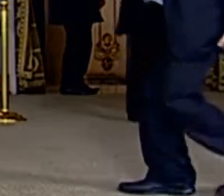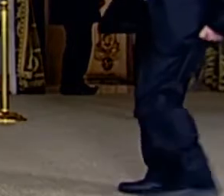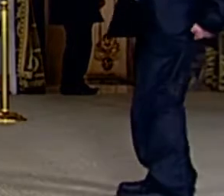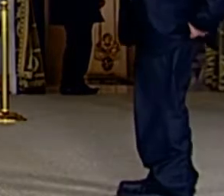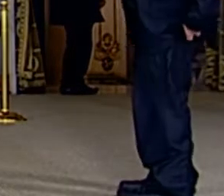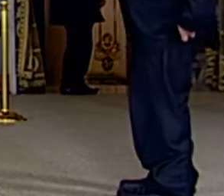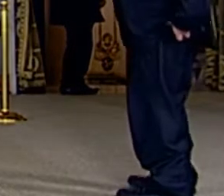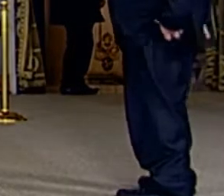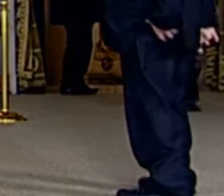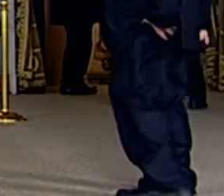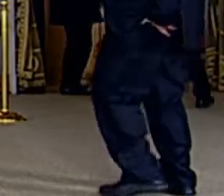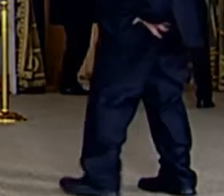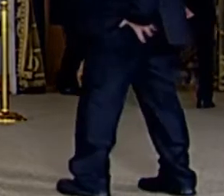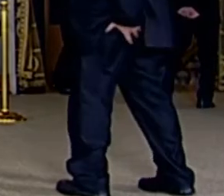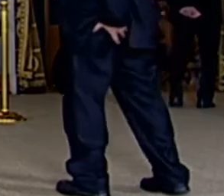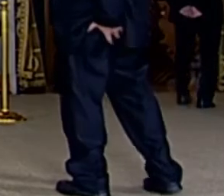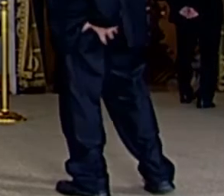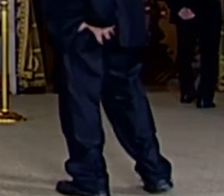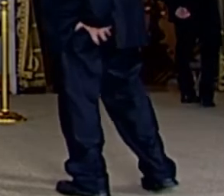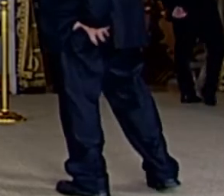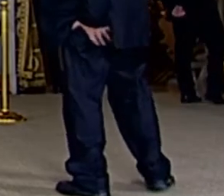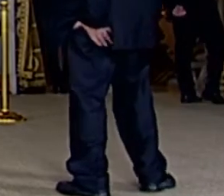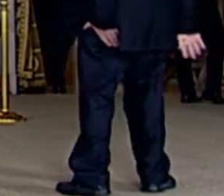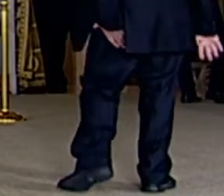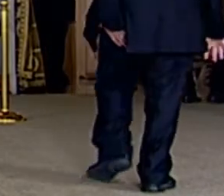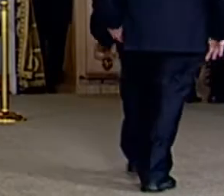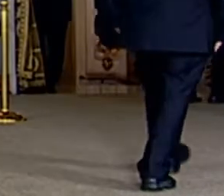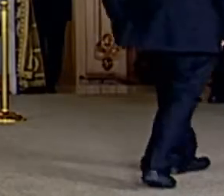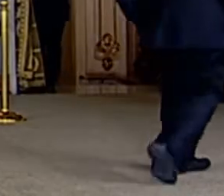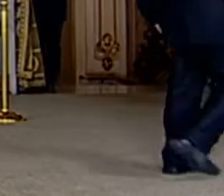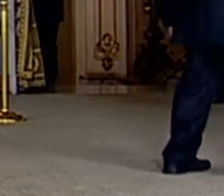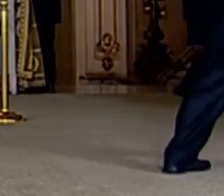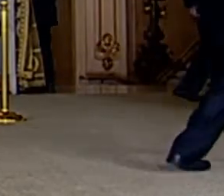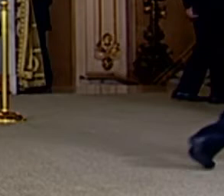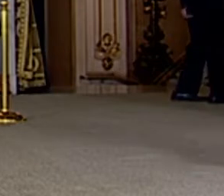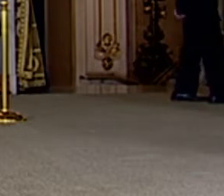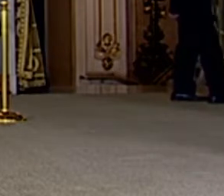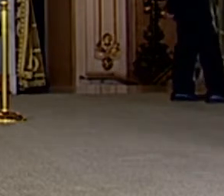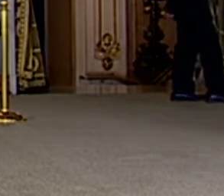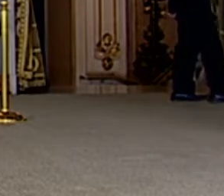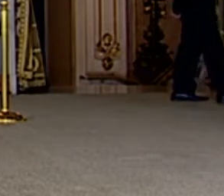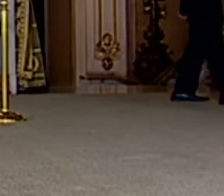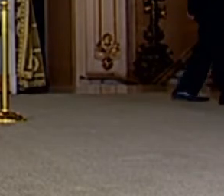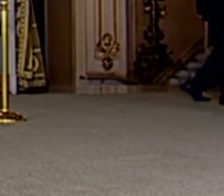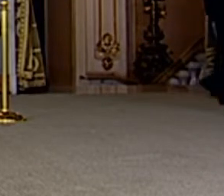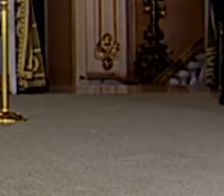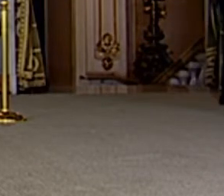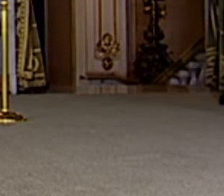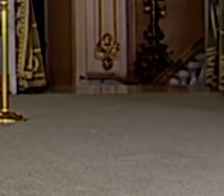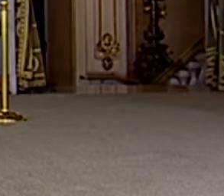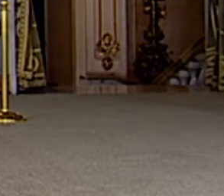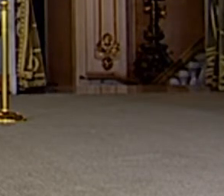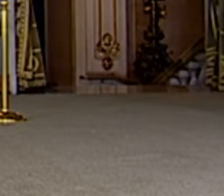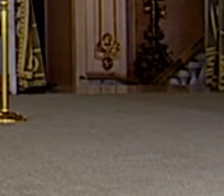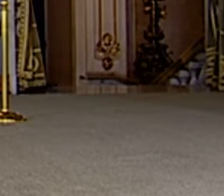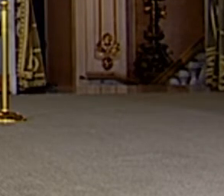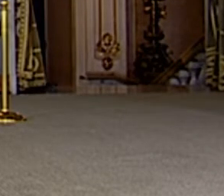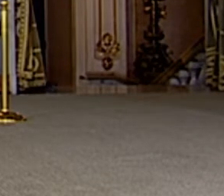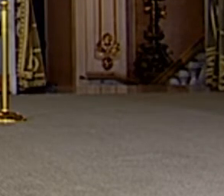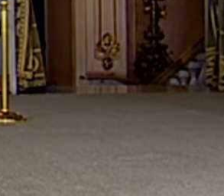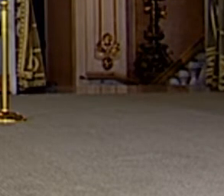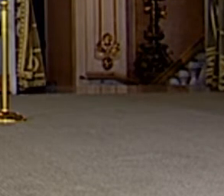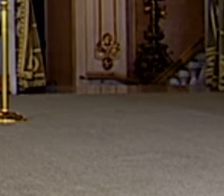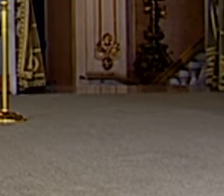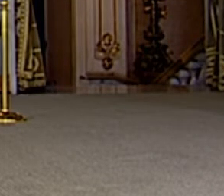Esto es algo que se toma del francés y que nos habla mucho del tipo de modelo cultural al cual aspiraban las personas que hicieron el edificio. Este está regido